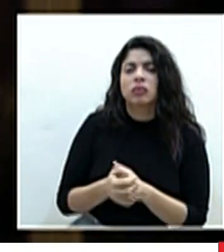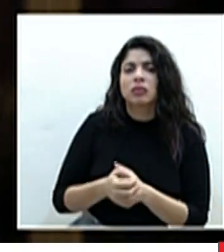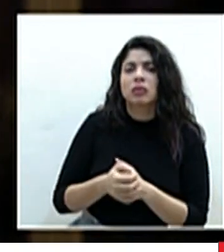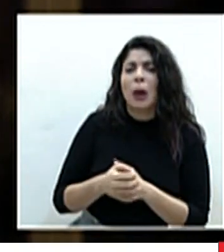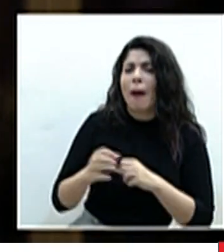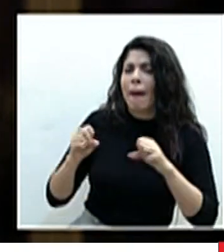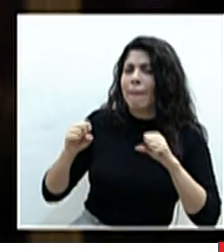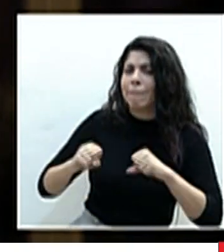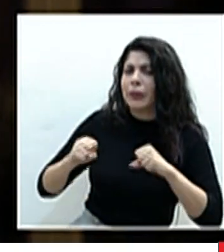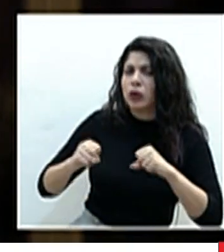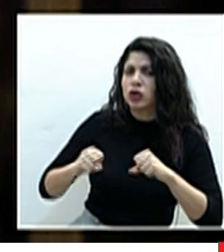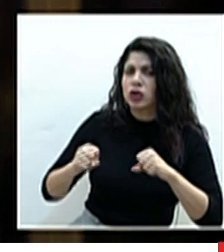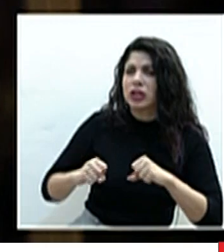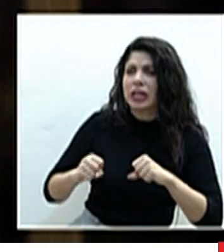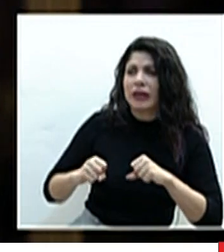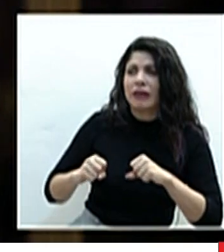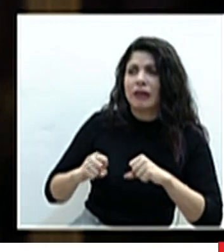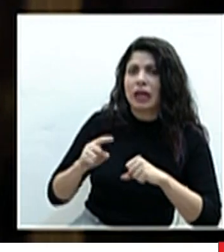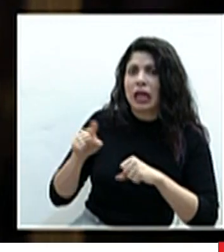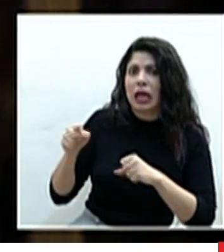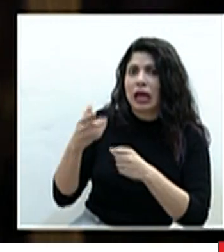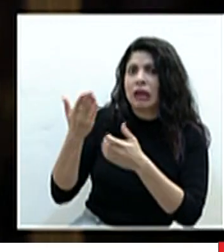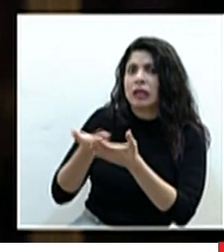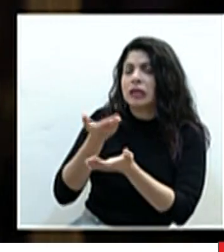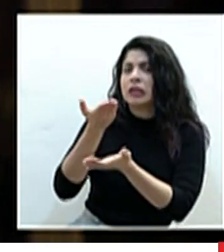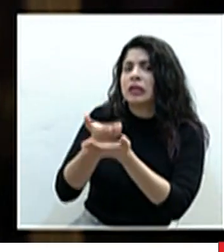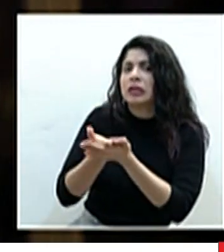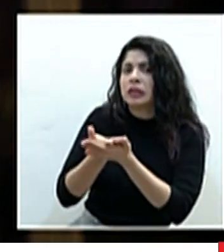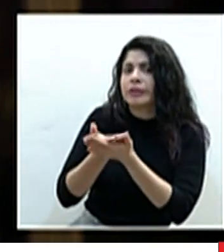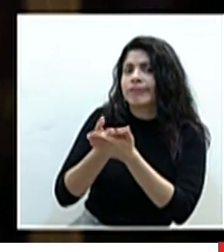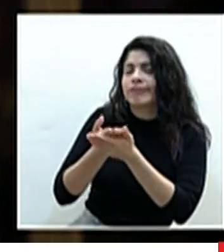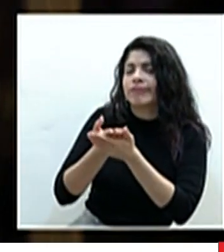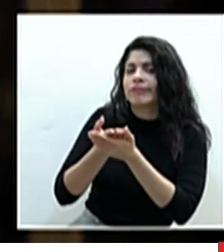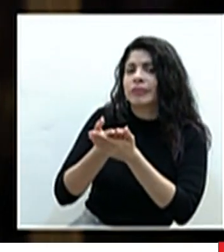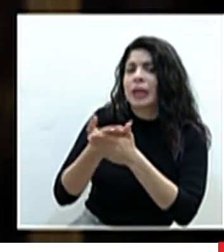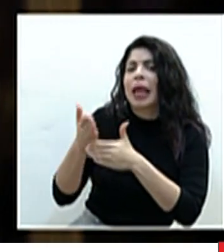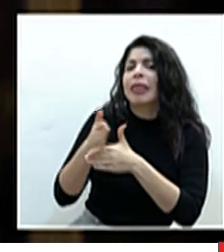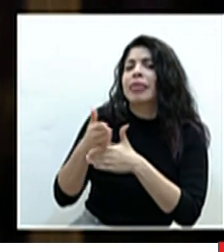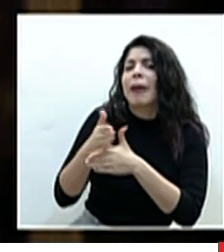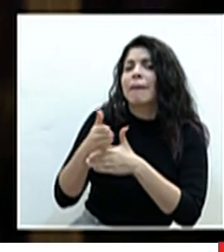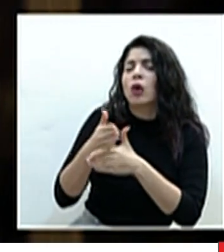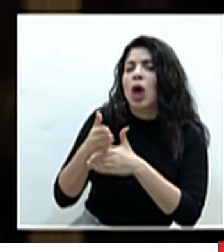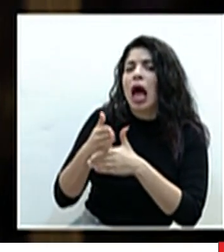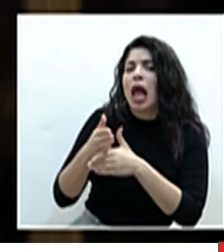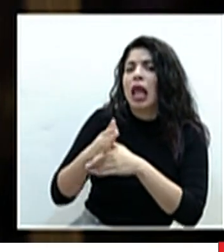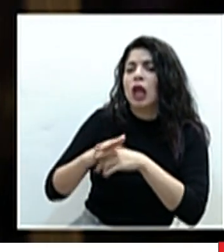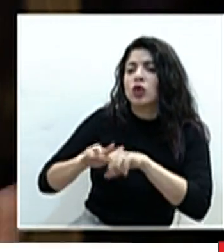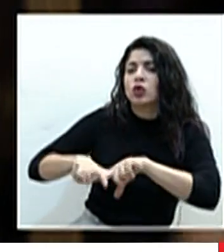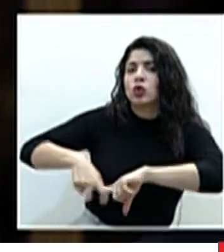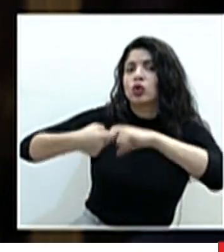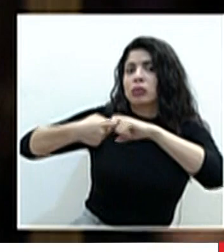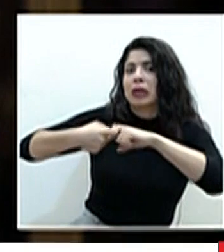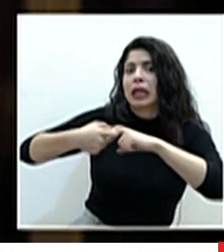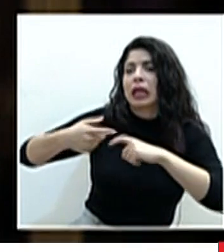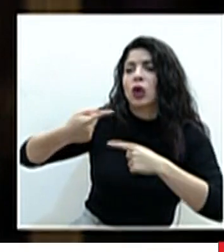¿es posible que se plantee una suspensión temporal por